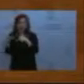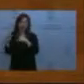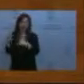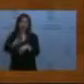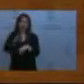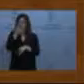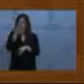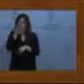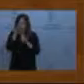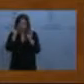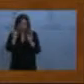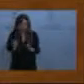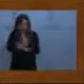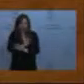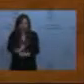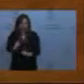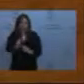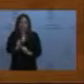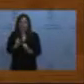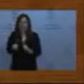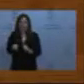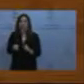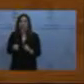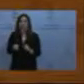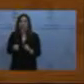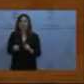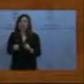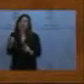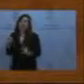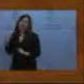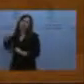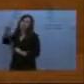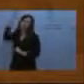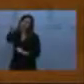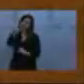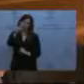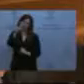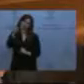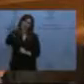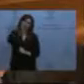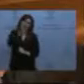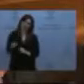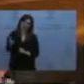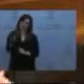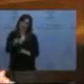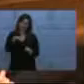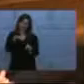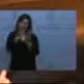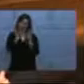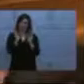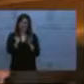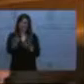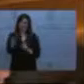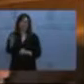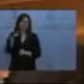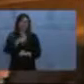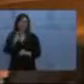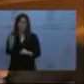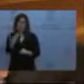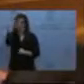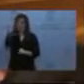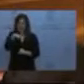un poco, ve que quizás ahora sea un pico mediático, pero lleva muchos años repitiéndose esta pauta. La más lamentable, acaban unos padres en un